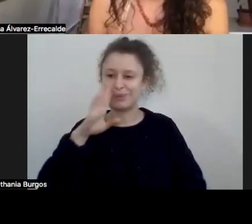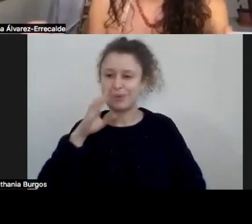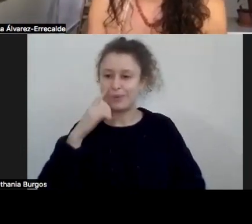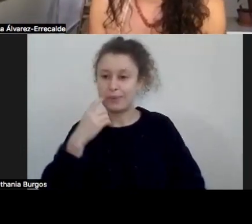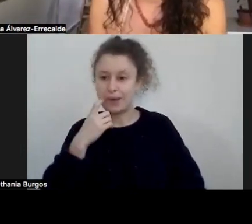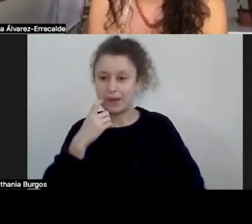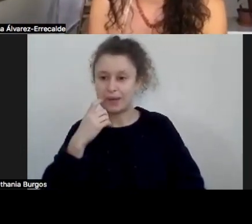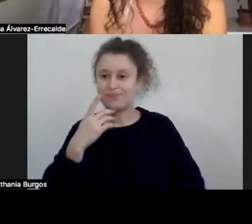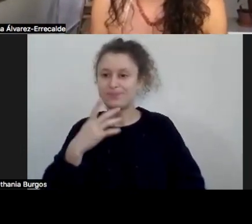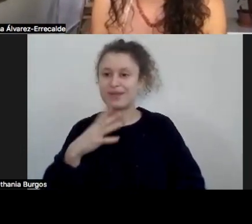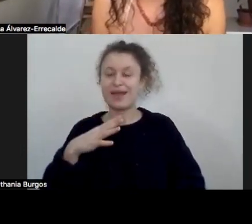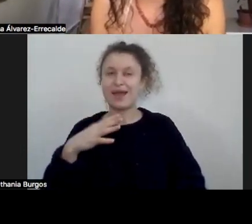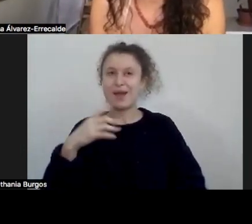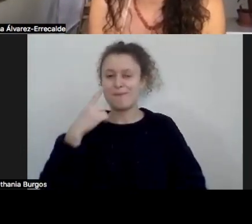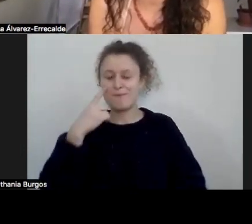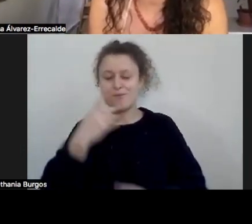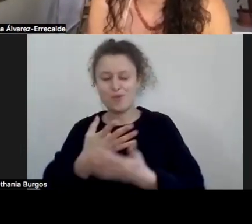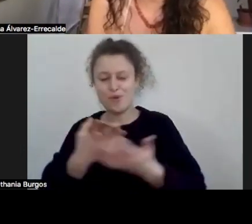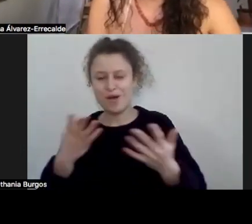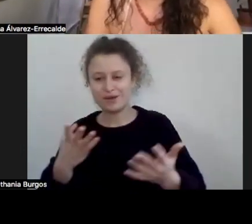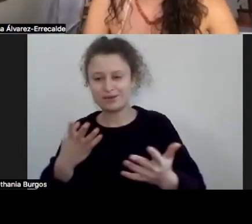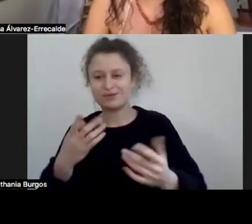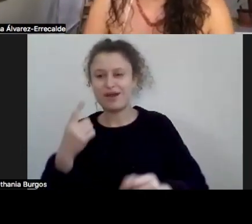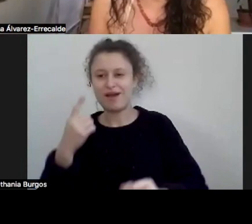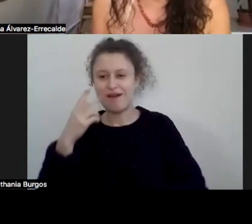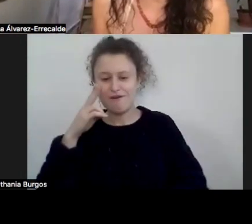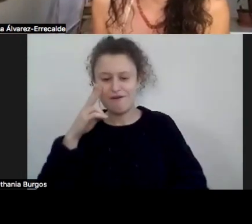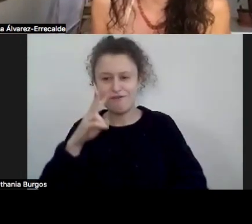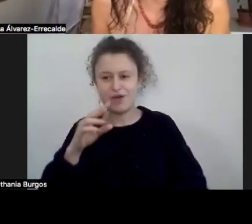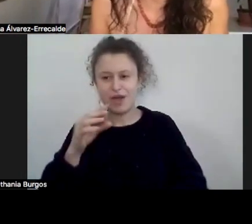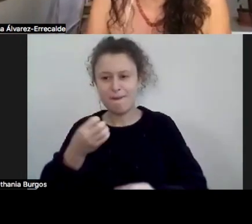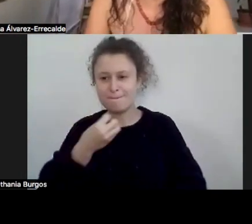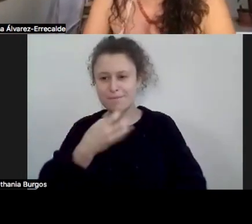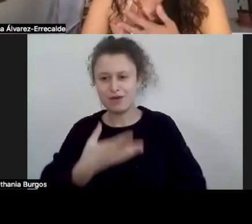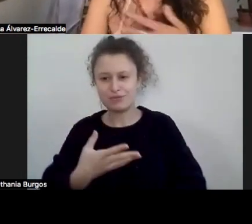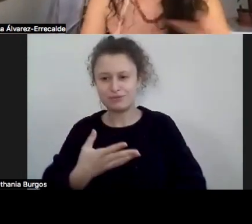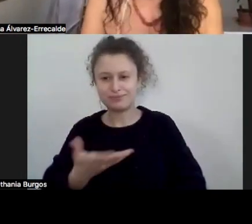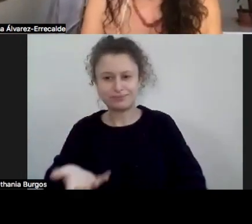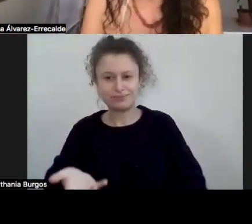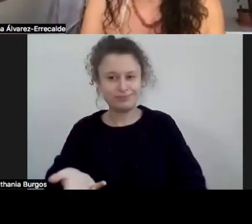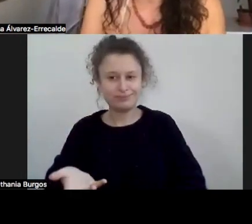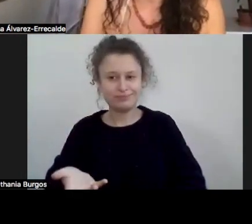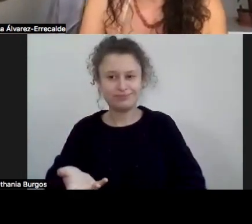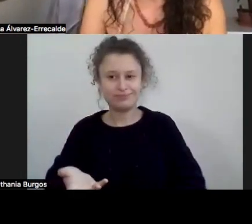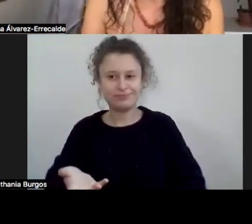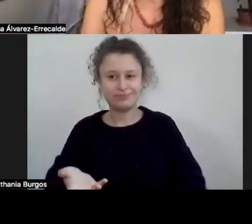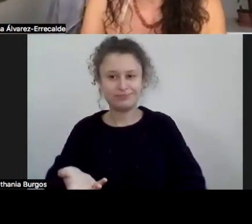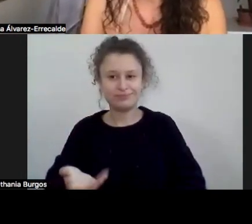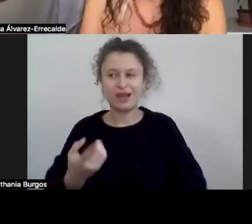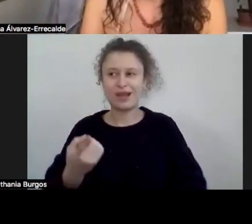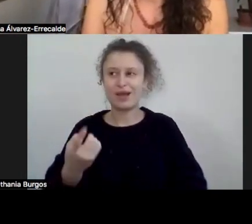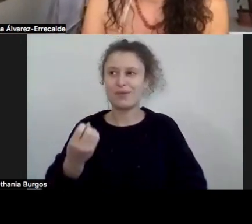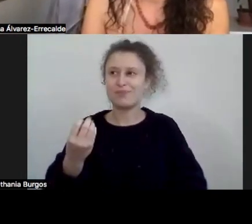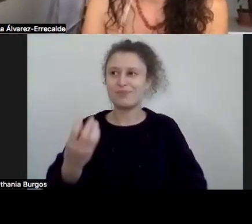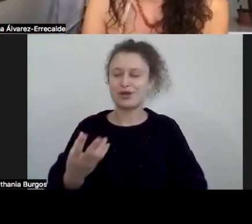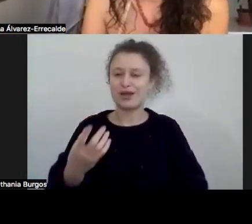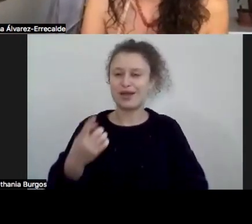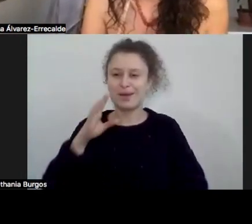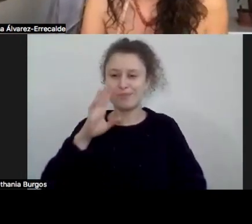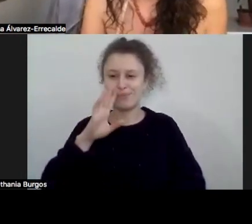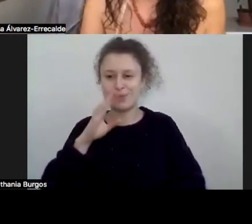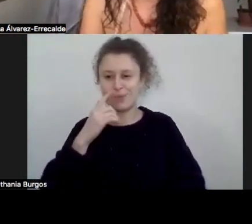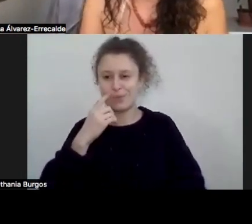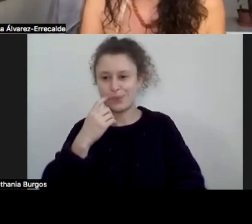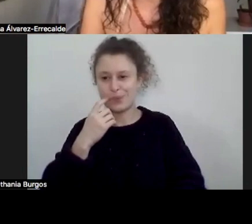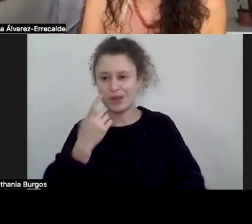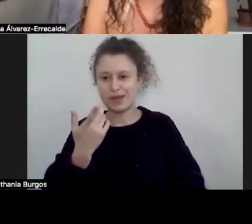cómo ayornarnos, ¿no? Actualizarnos a lo que nuestros hijos necesitan, porque a veces a cualquier mamá, cualquier papá, tu